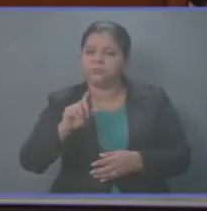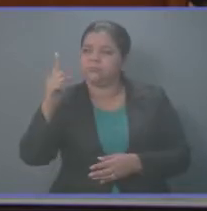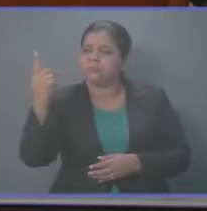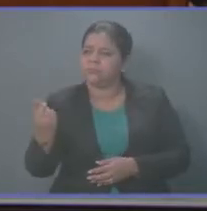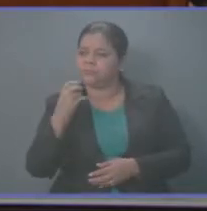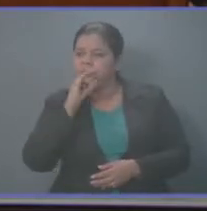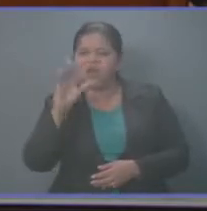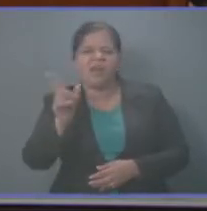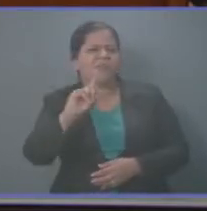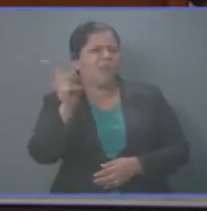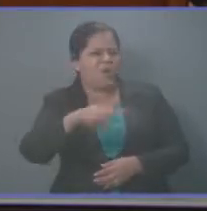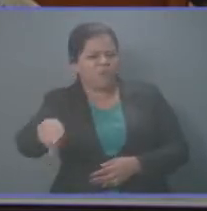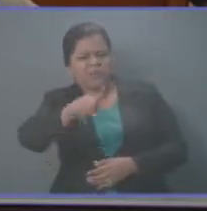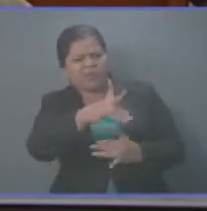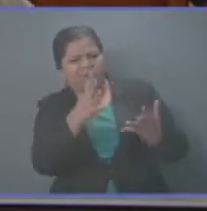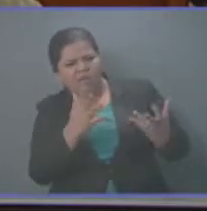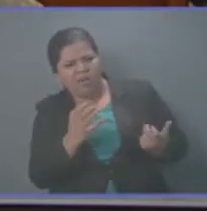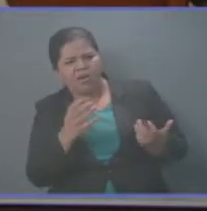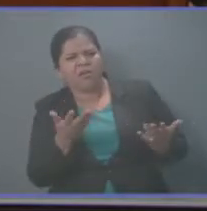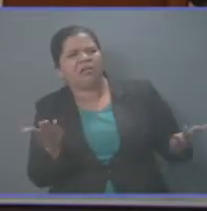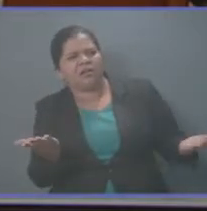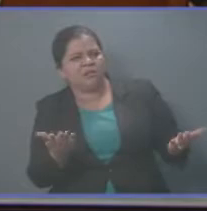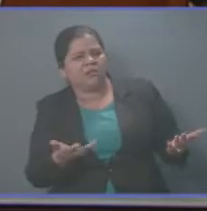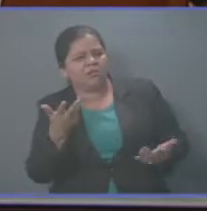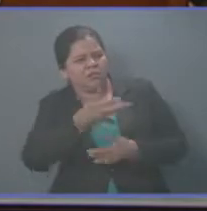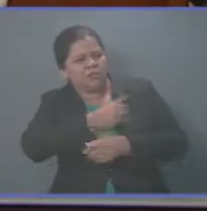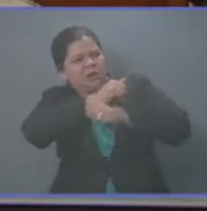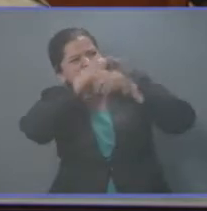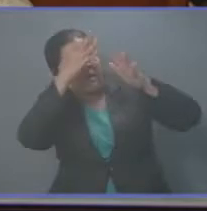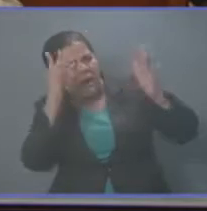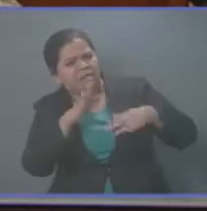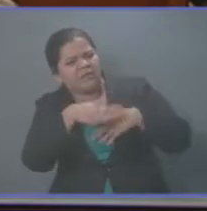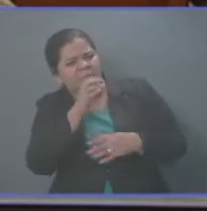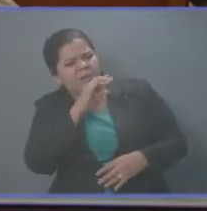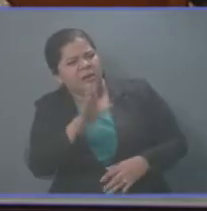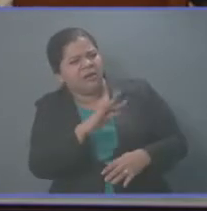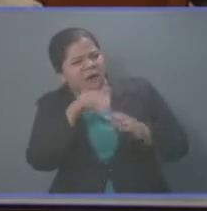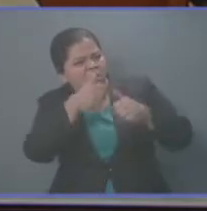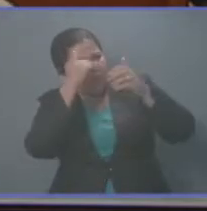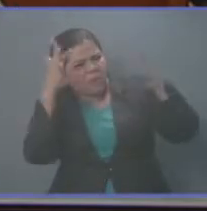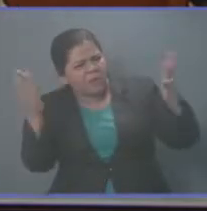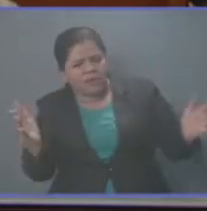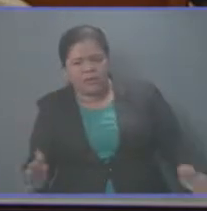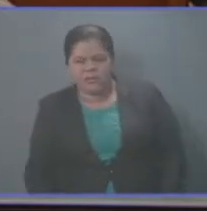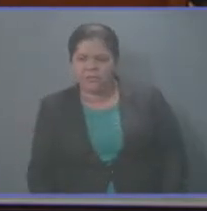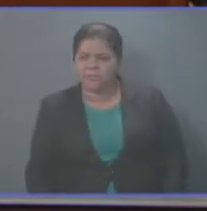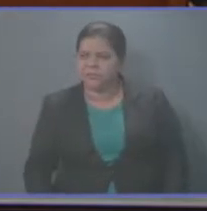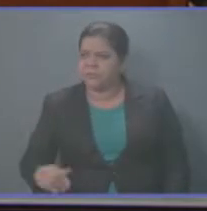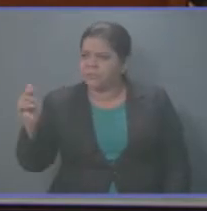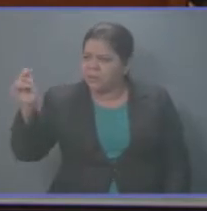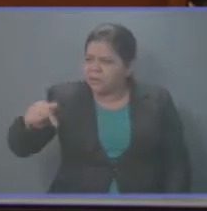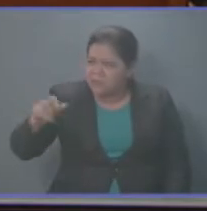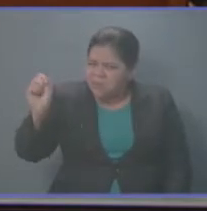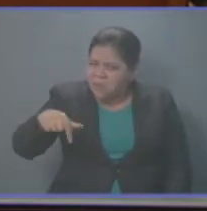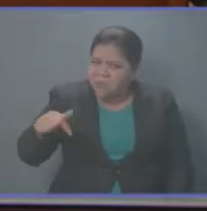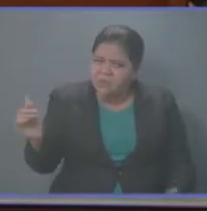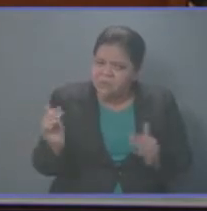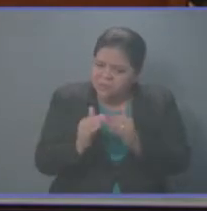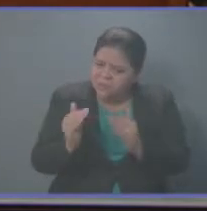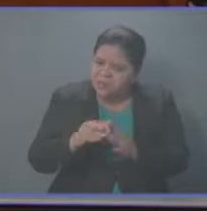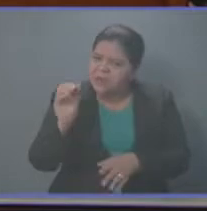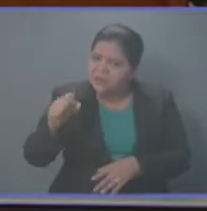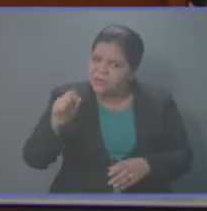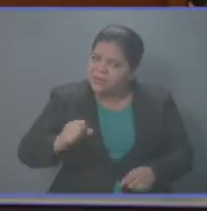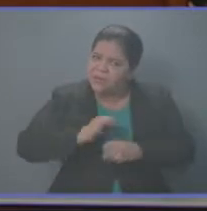dijo, no, es que ustedes lo que quieren es que amanezcamos y después digan que son madrugones. Si es que este es un madrugón, hombre. Este es